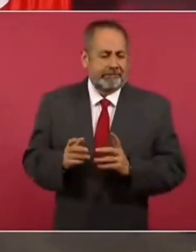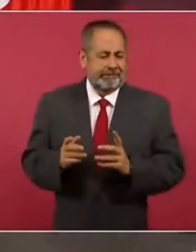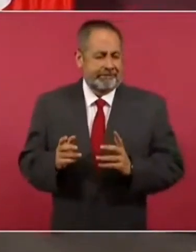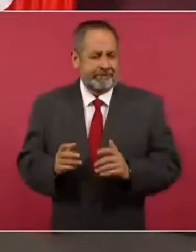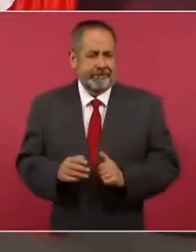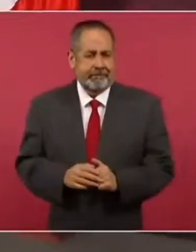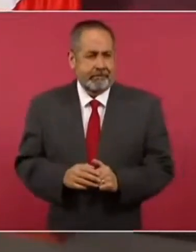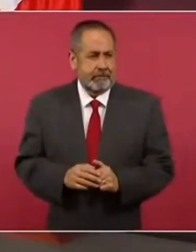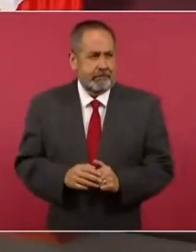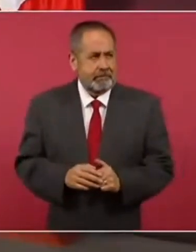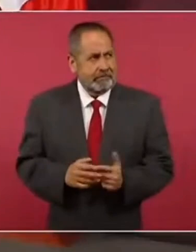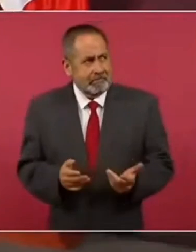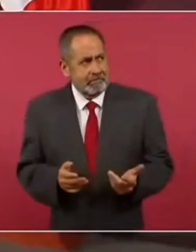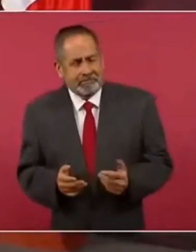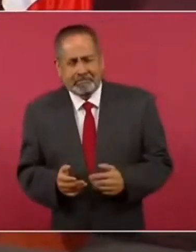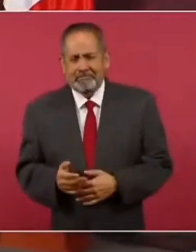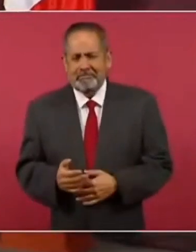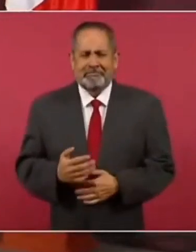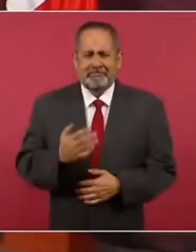no hay